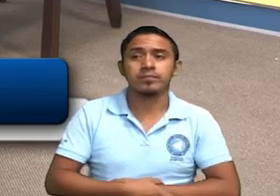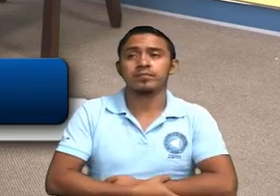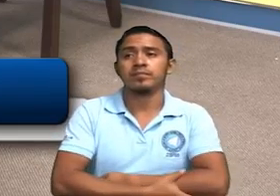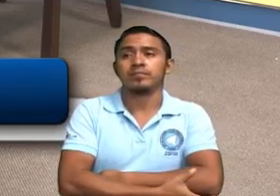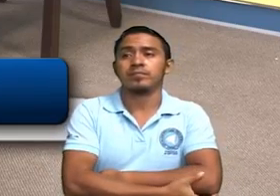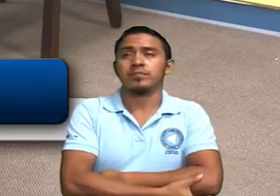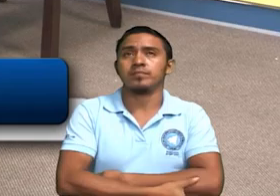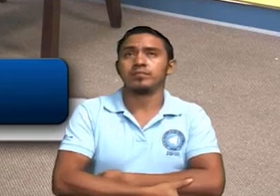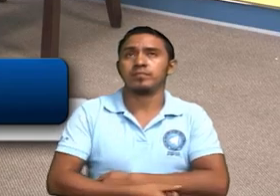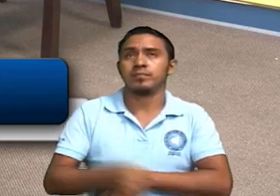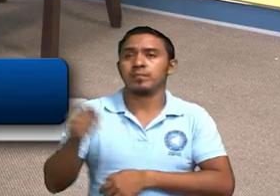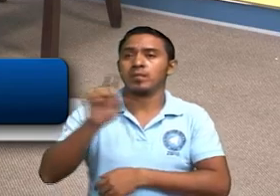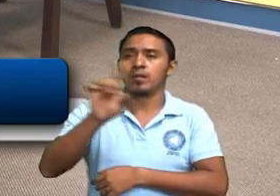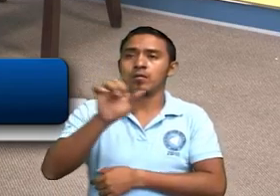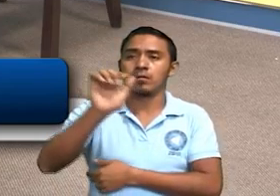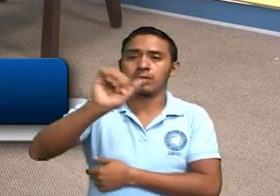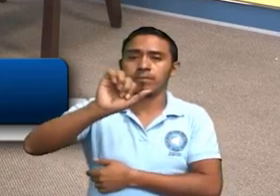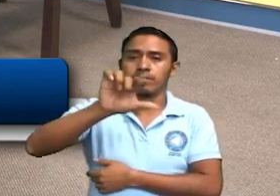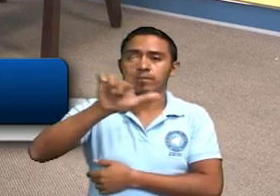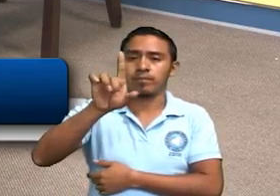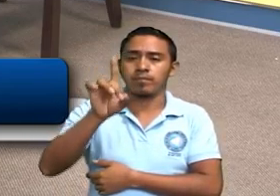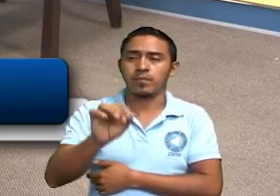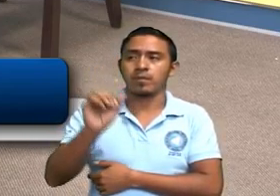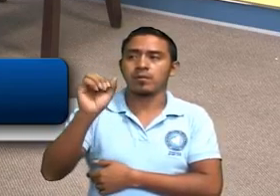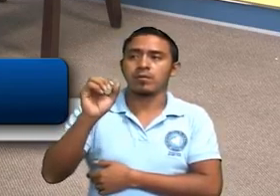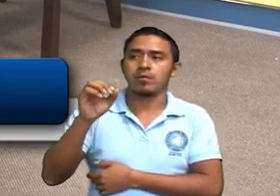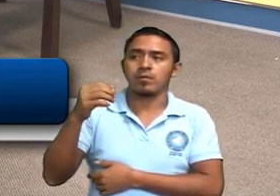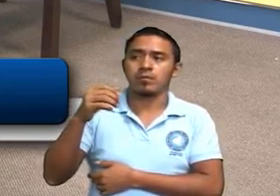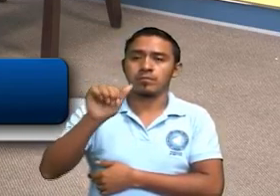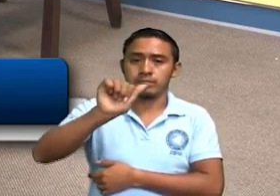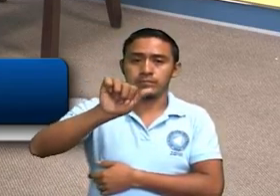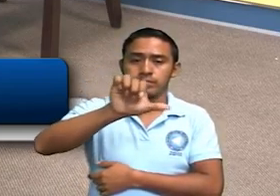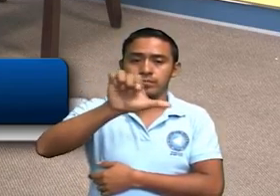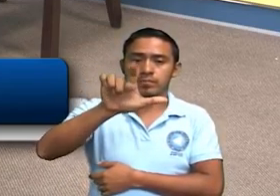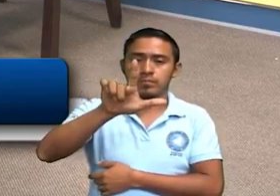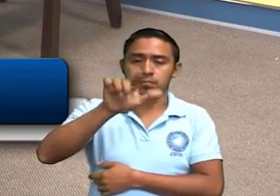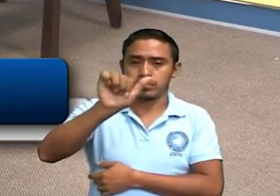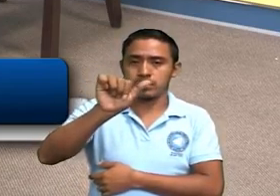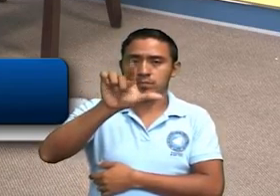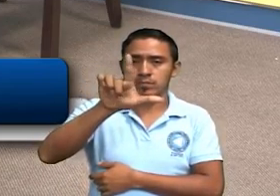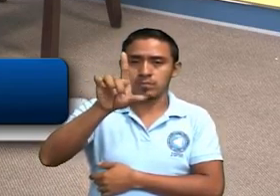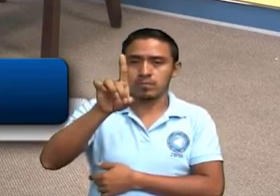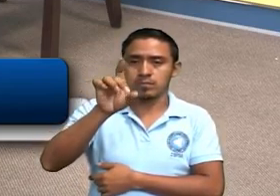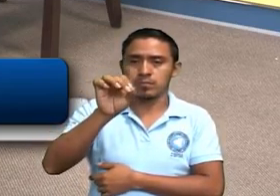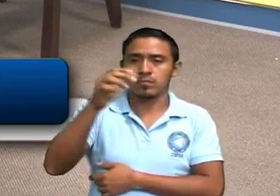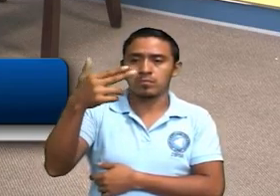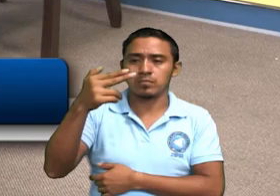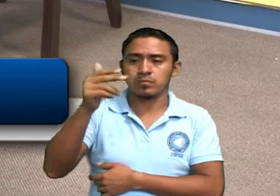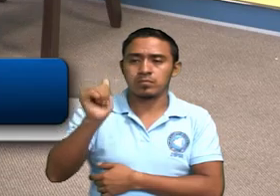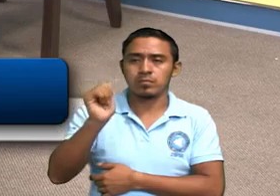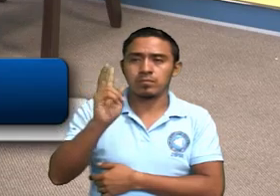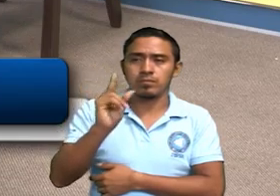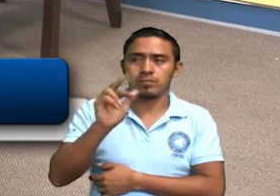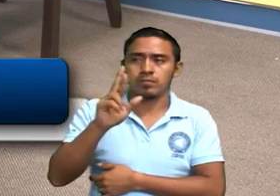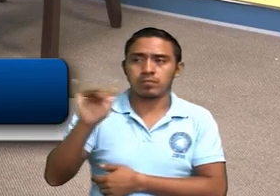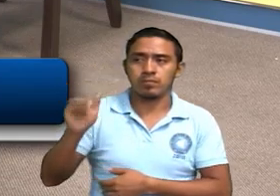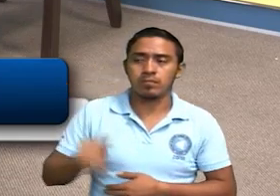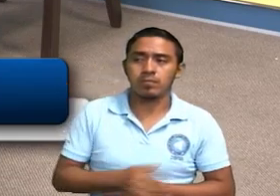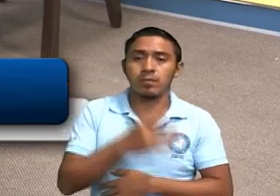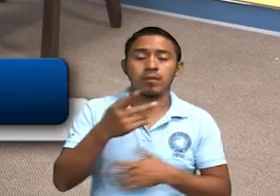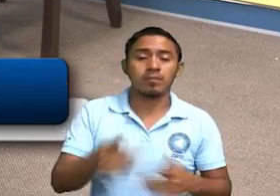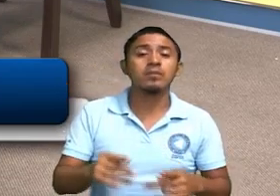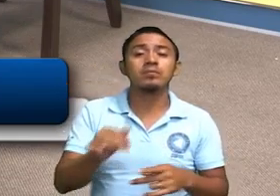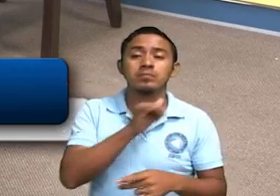realiza en el Aldo Chavarría, si no me equivoco. Se realiza en el Aldo Chavarría también, ¿ves? Pero hay